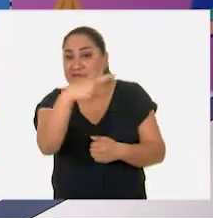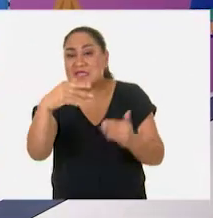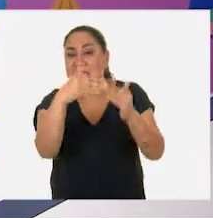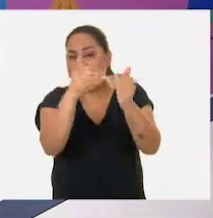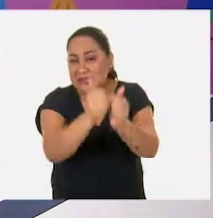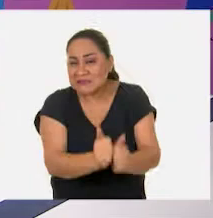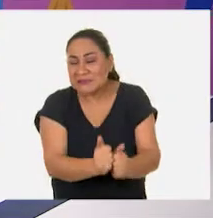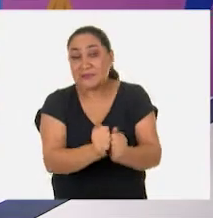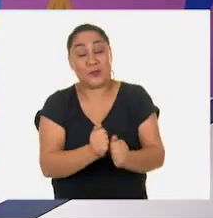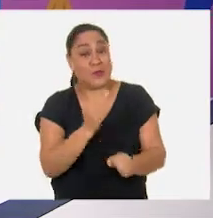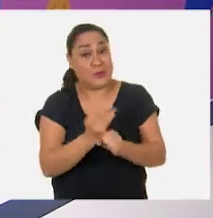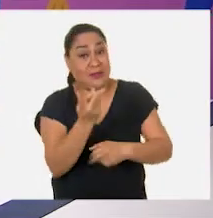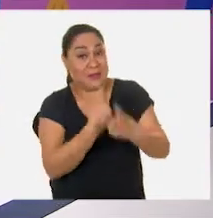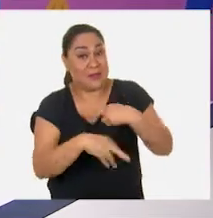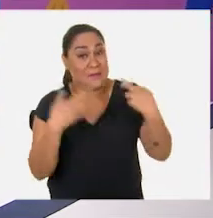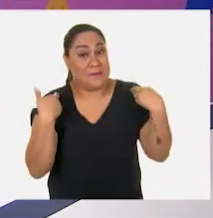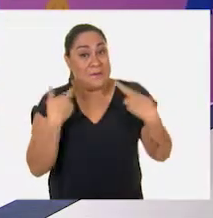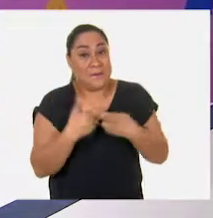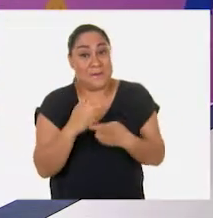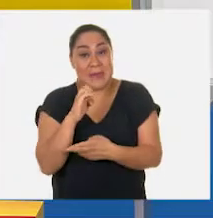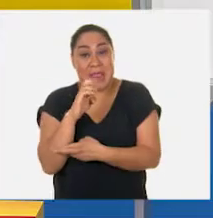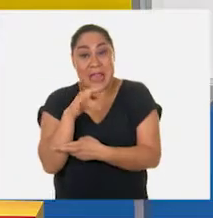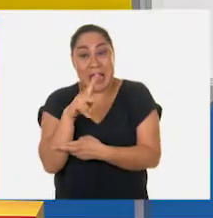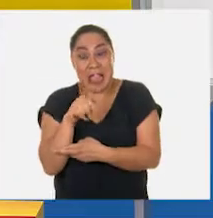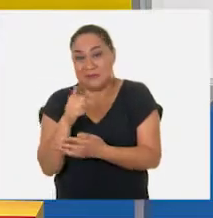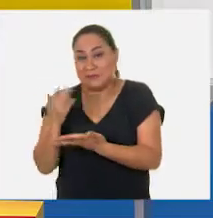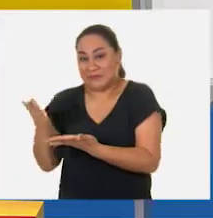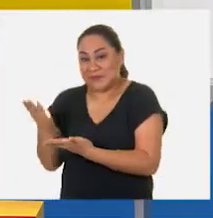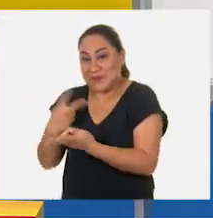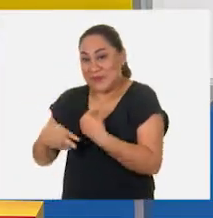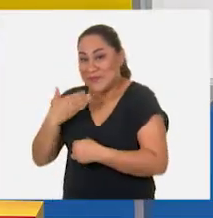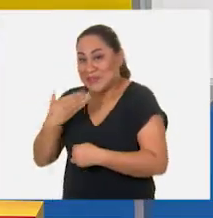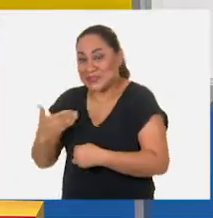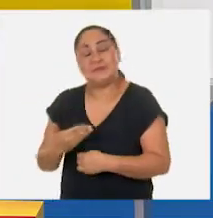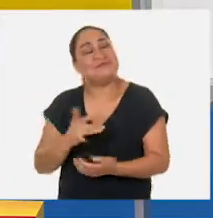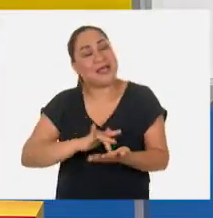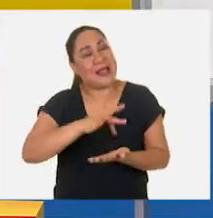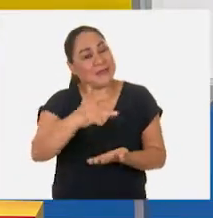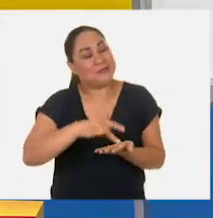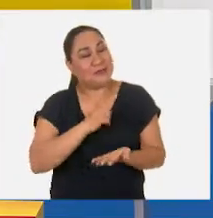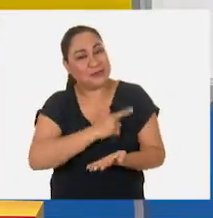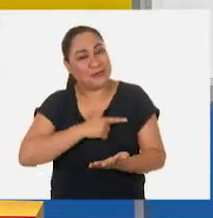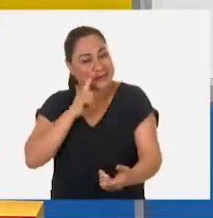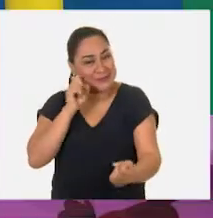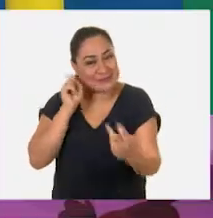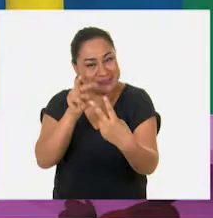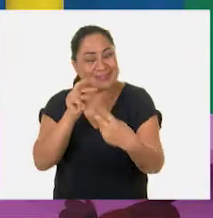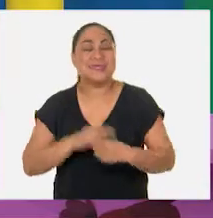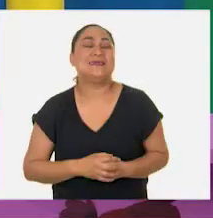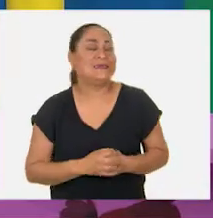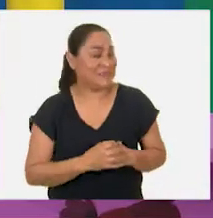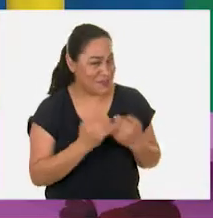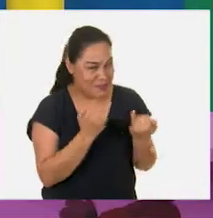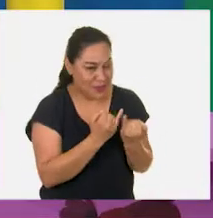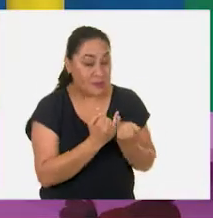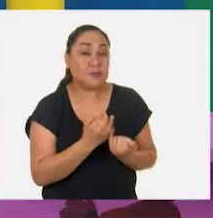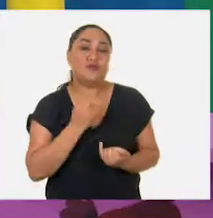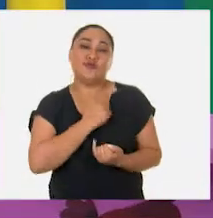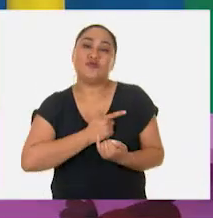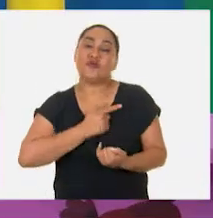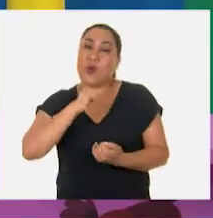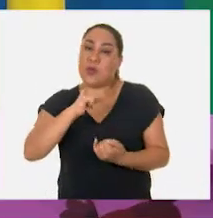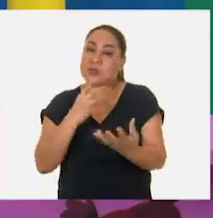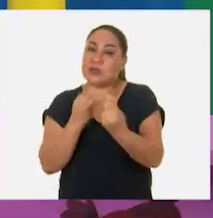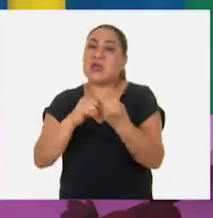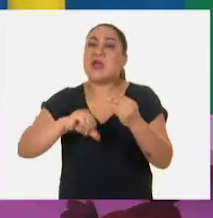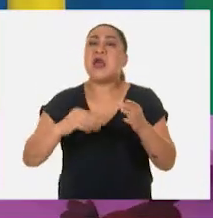Hoy nos acompaña la maestra Erika Gómez. Maestra, bienvenida. Gracias, Juan Carlos. Gusto verte. Igualmente, maestra. Vamos a tener el gusto de estar con ustedes